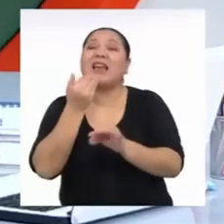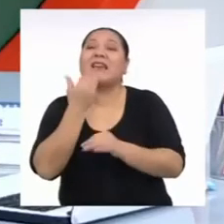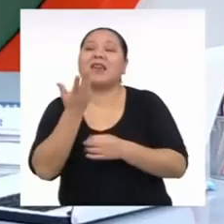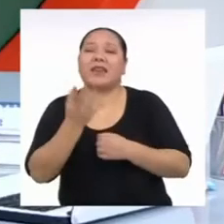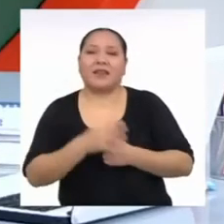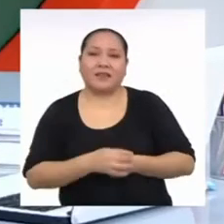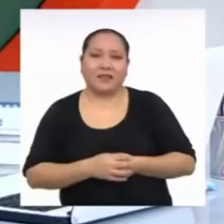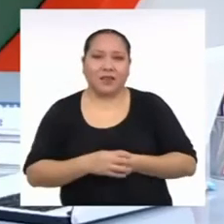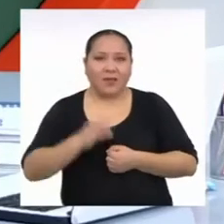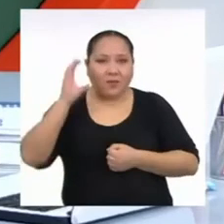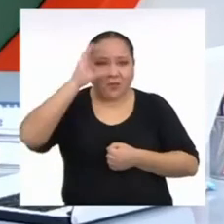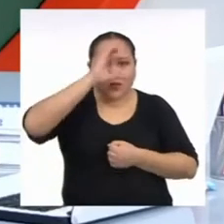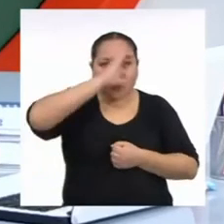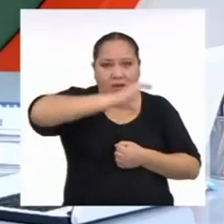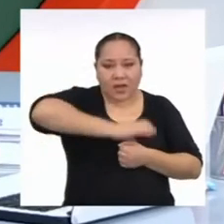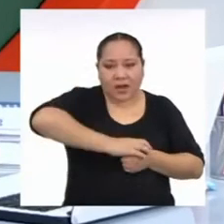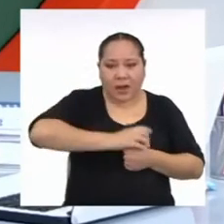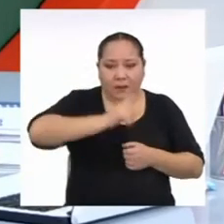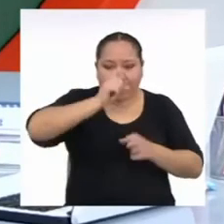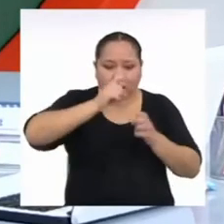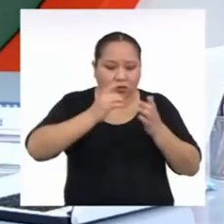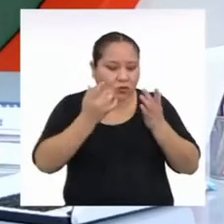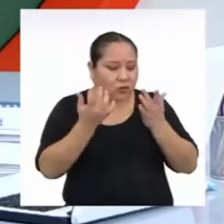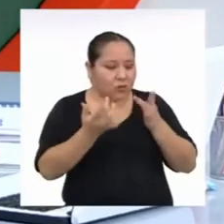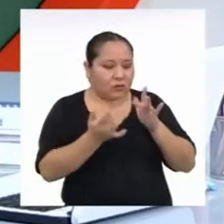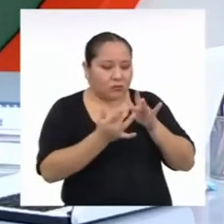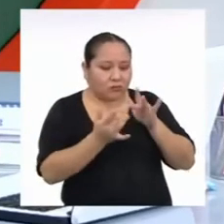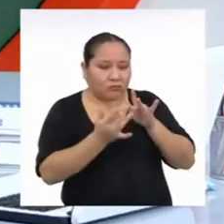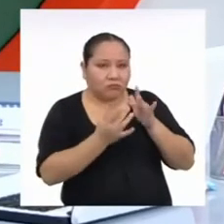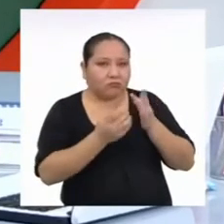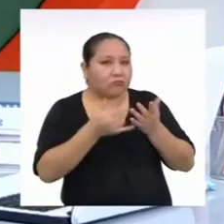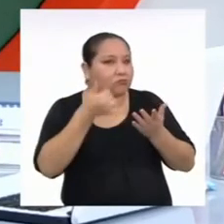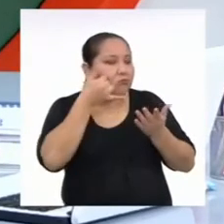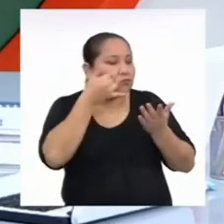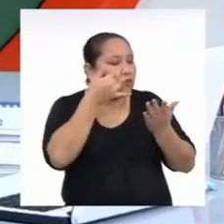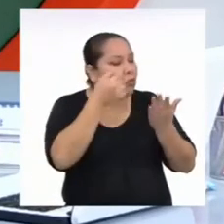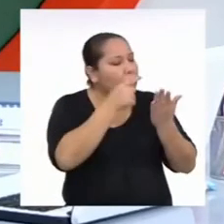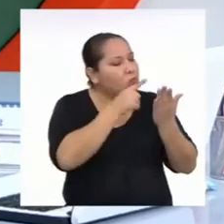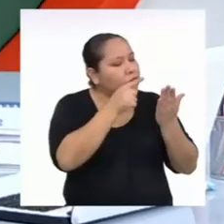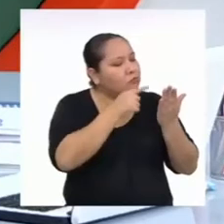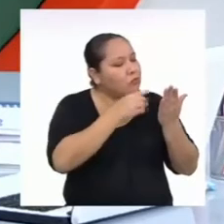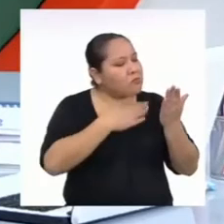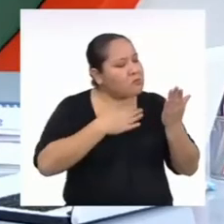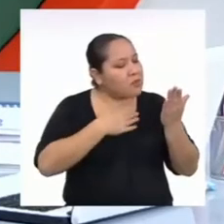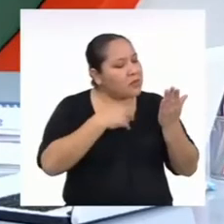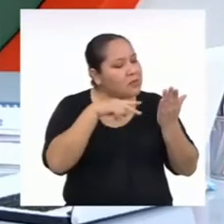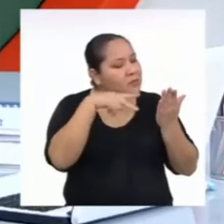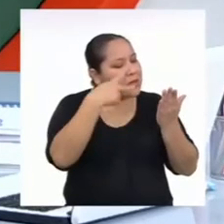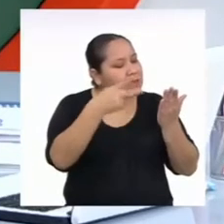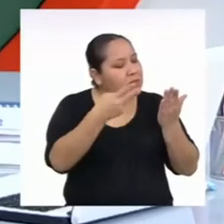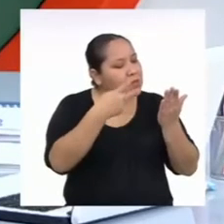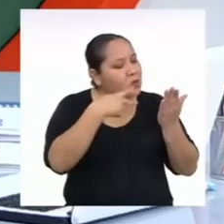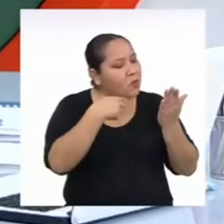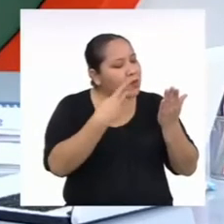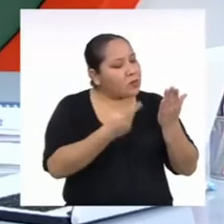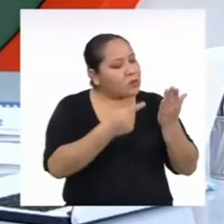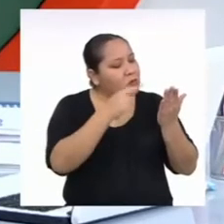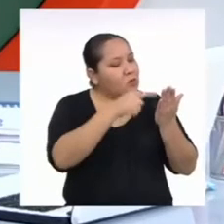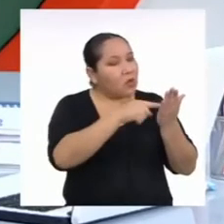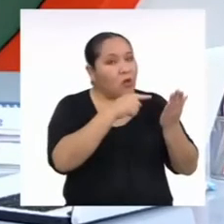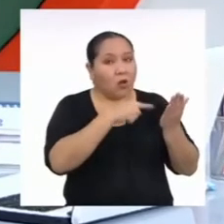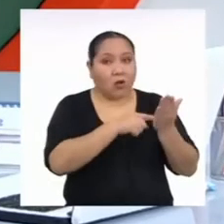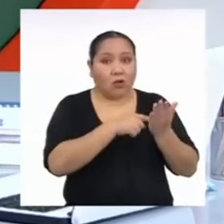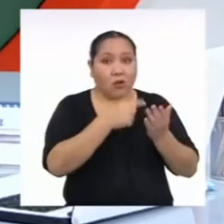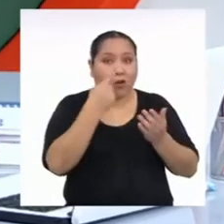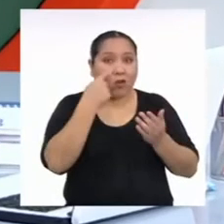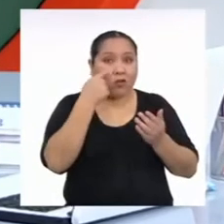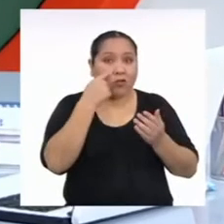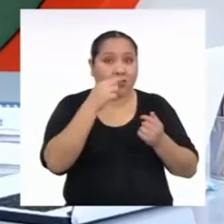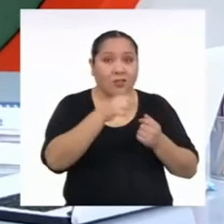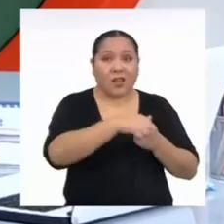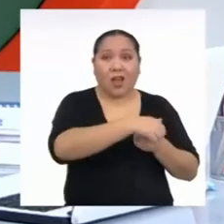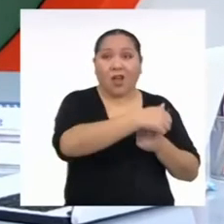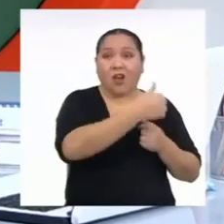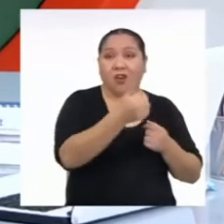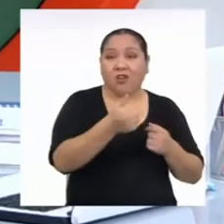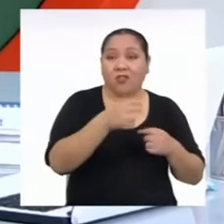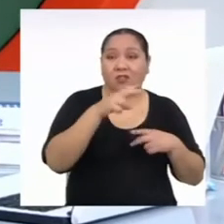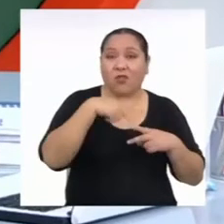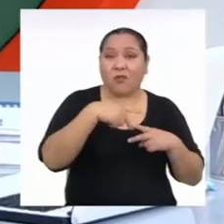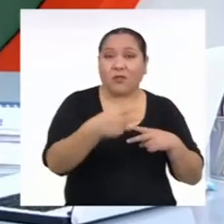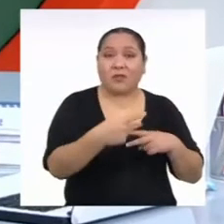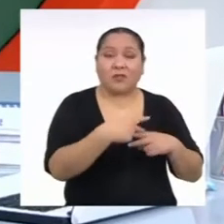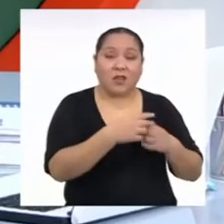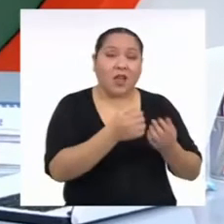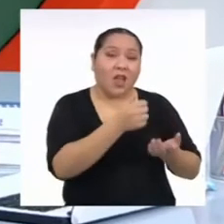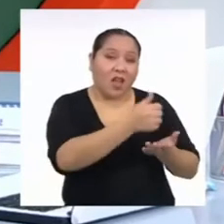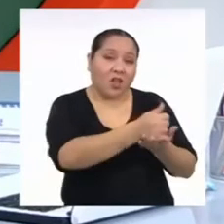Buscaré entre mis contactos del celular a todos los vecinos que tenga y como ellos conocen o viven con otros vecinos,